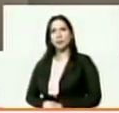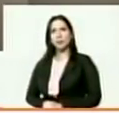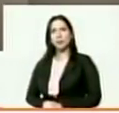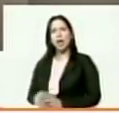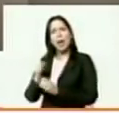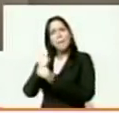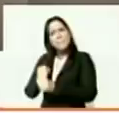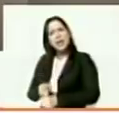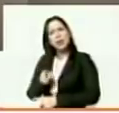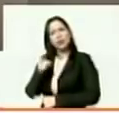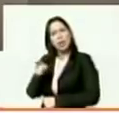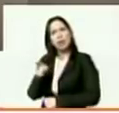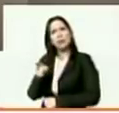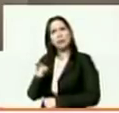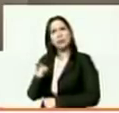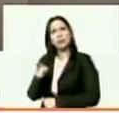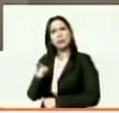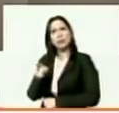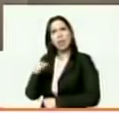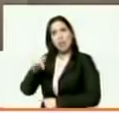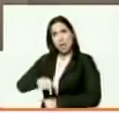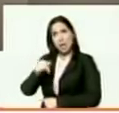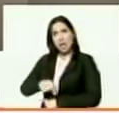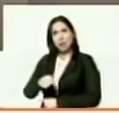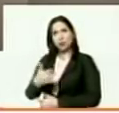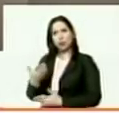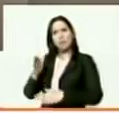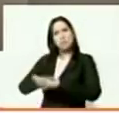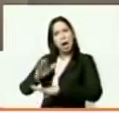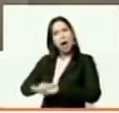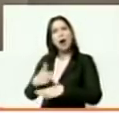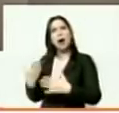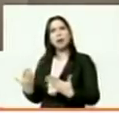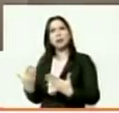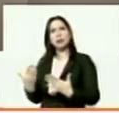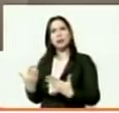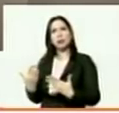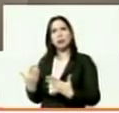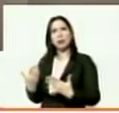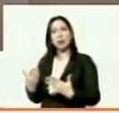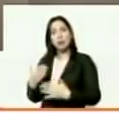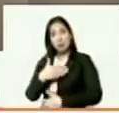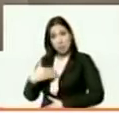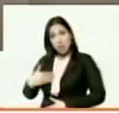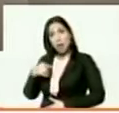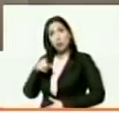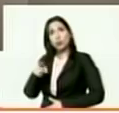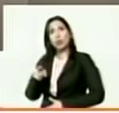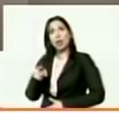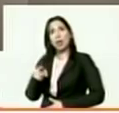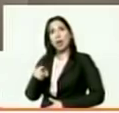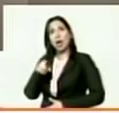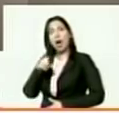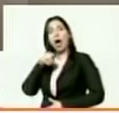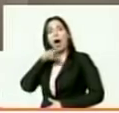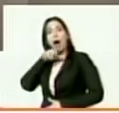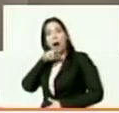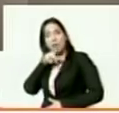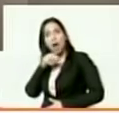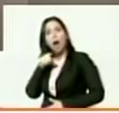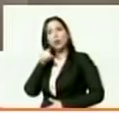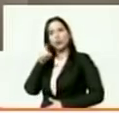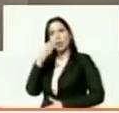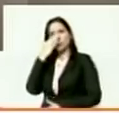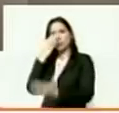¿Espera usted que esto suceda? ¿Y quiere usted hablar directamente con el presidente